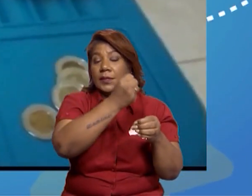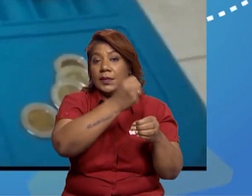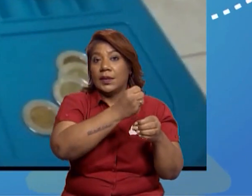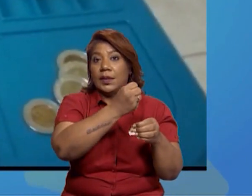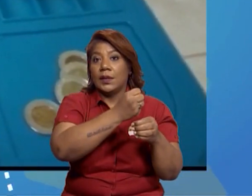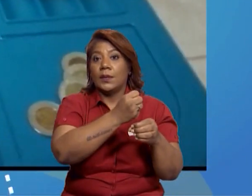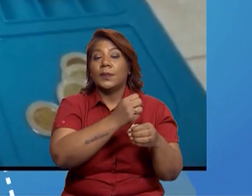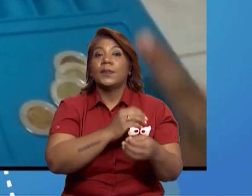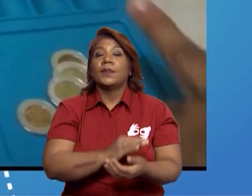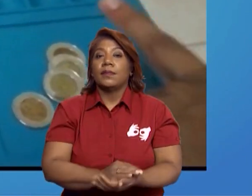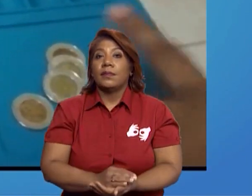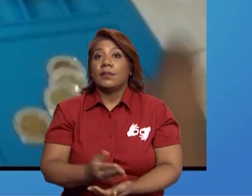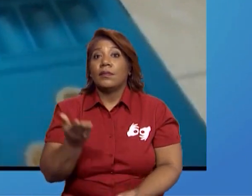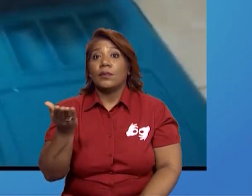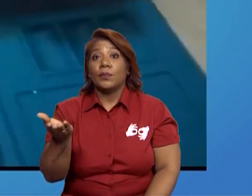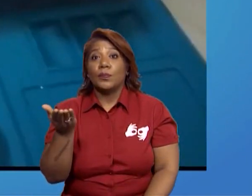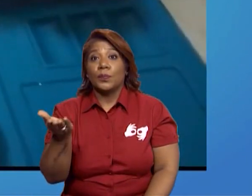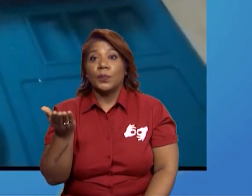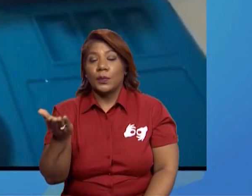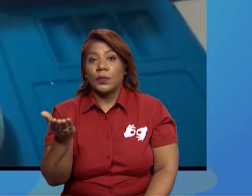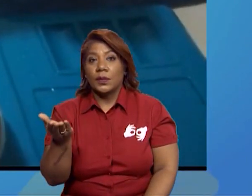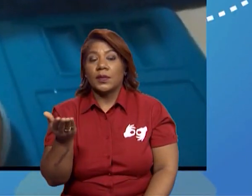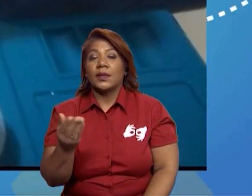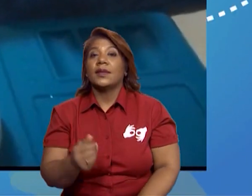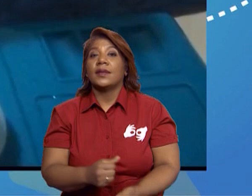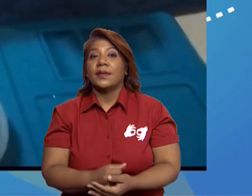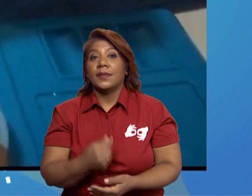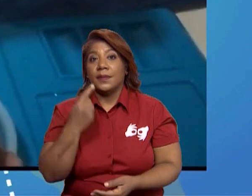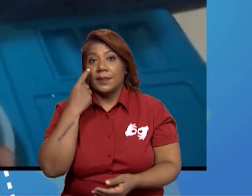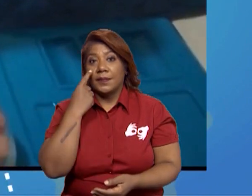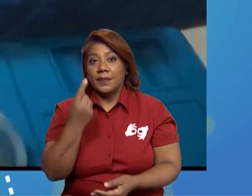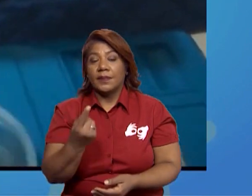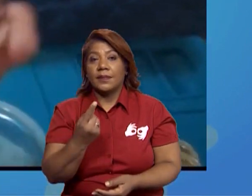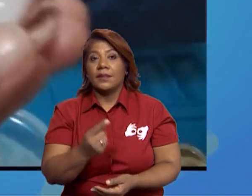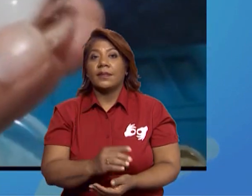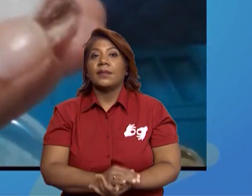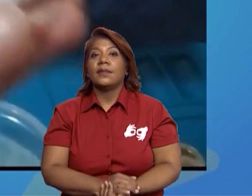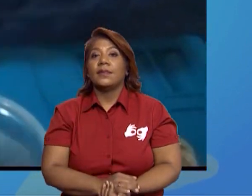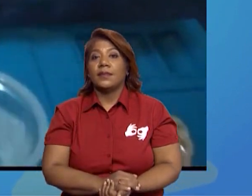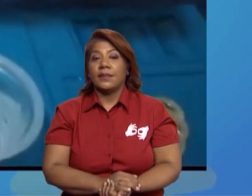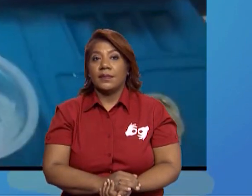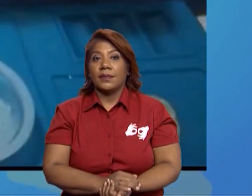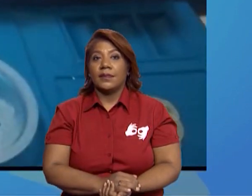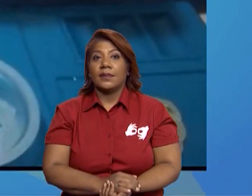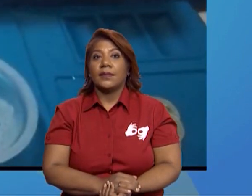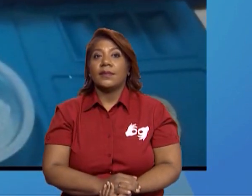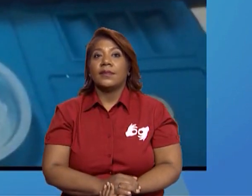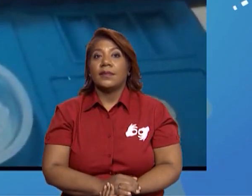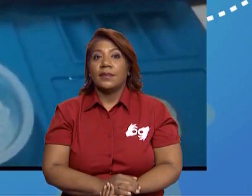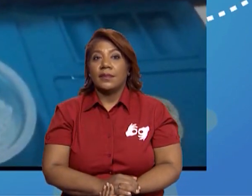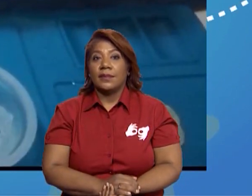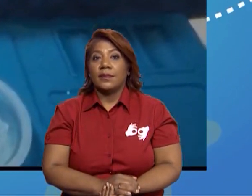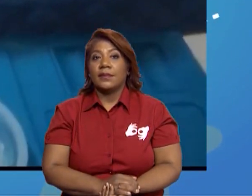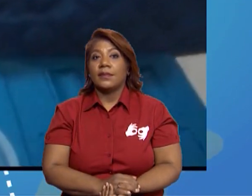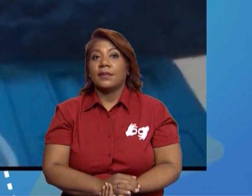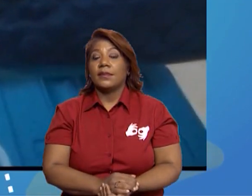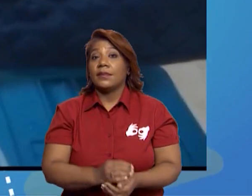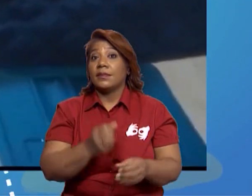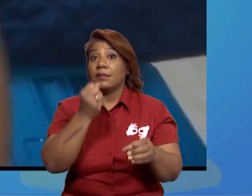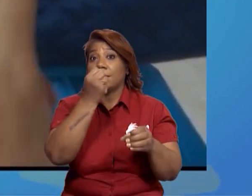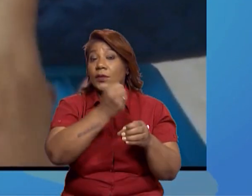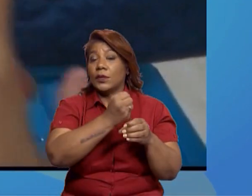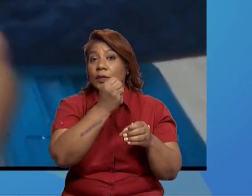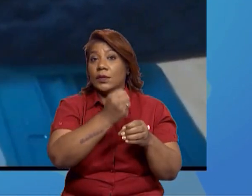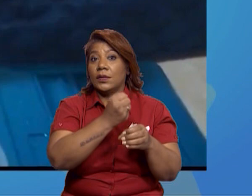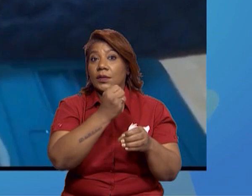aquí tenemos también nuestras monedas. Vamos primero a colocar el cubo de hielo. De este lado ven